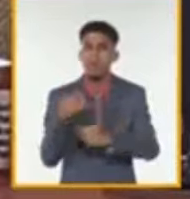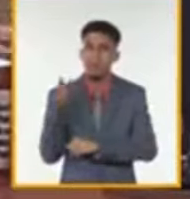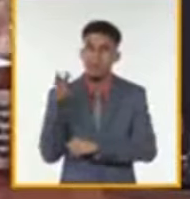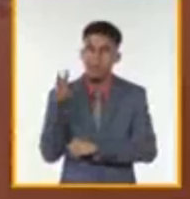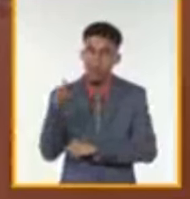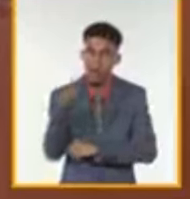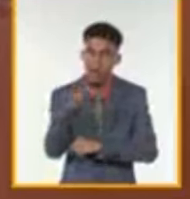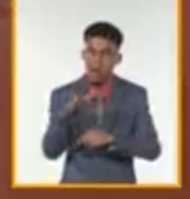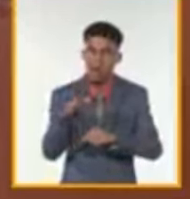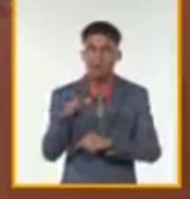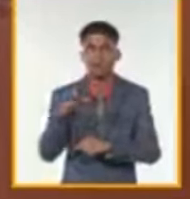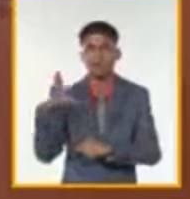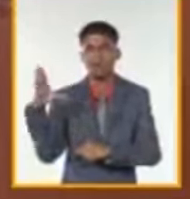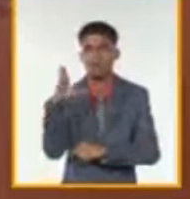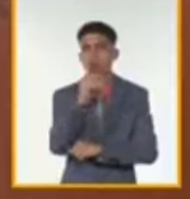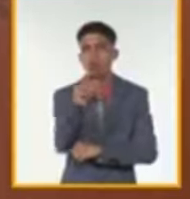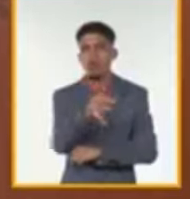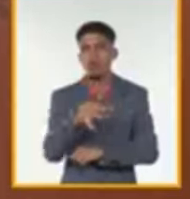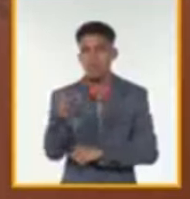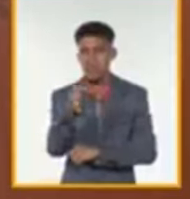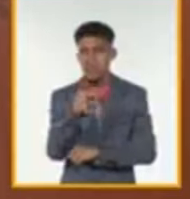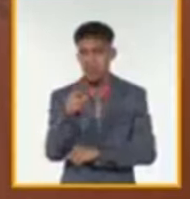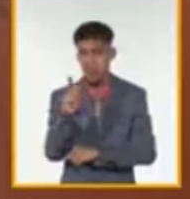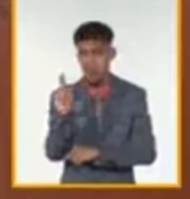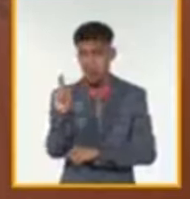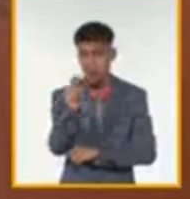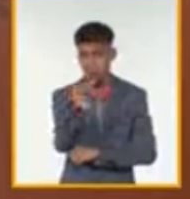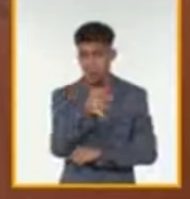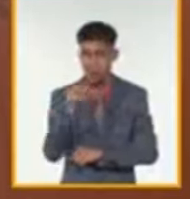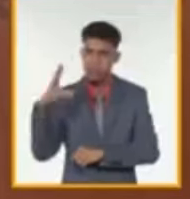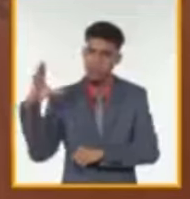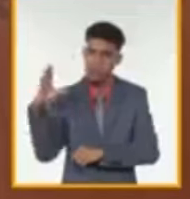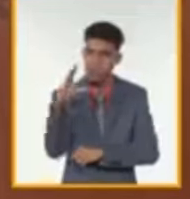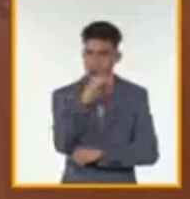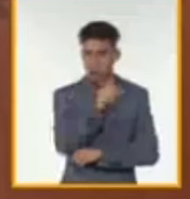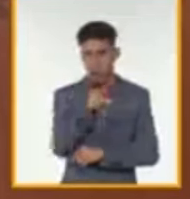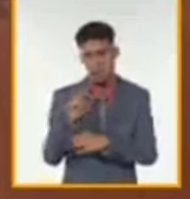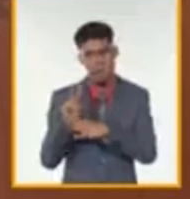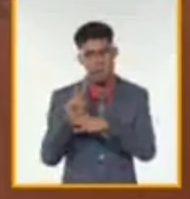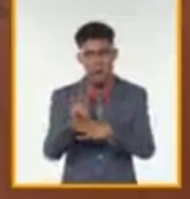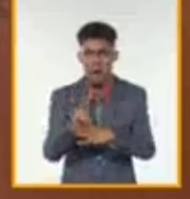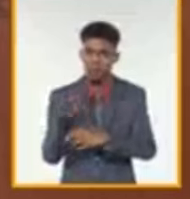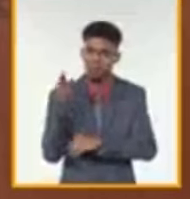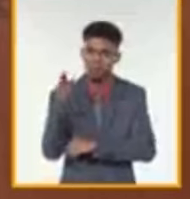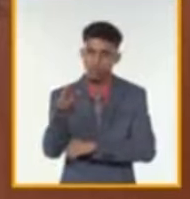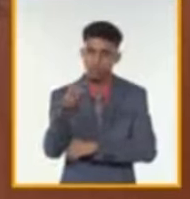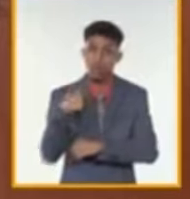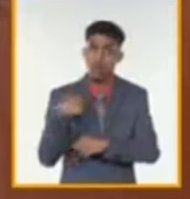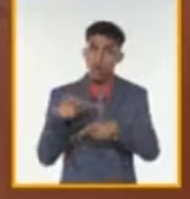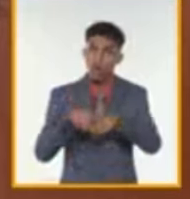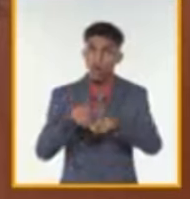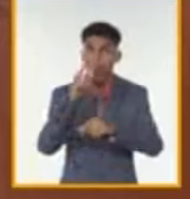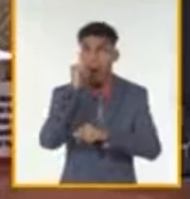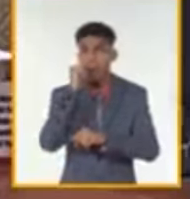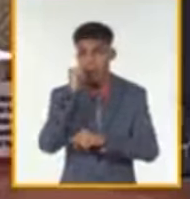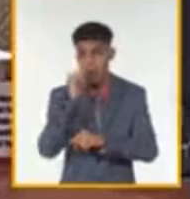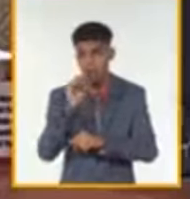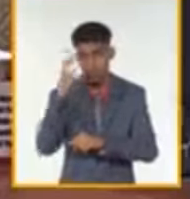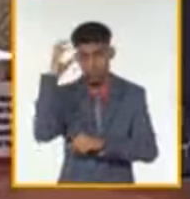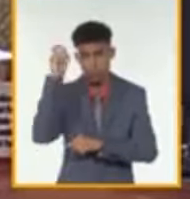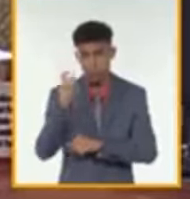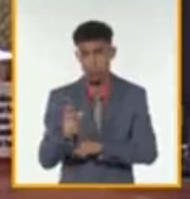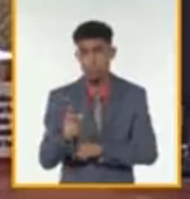municipios donde nos no por supuesto eh con Alberto Alberto nosotros hicimos el recorrido por por todos los municipios allí